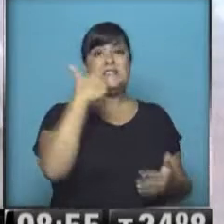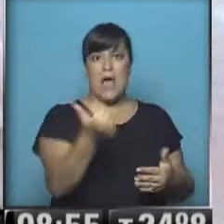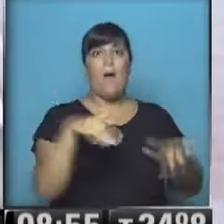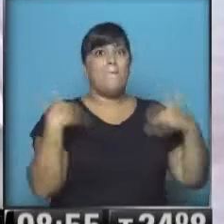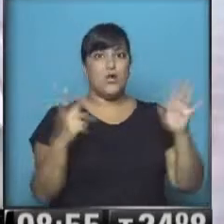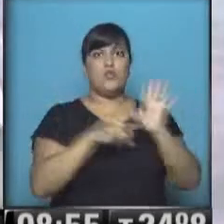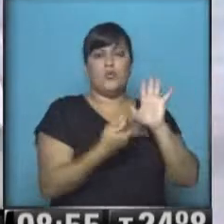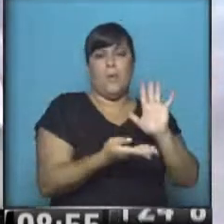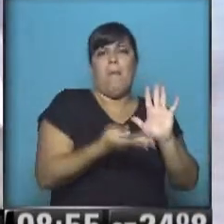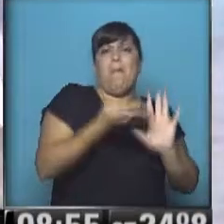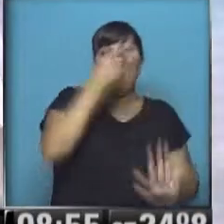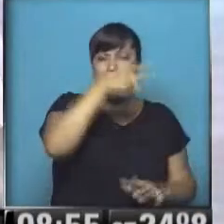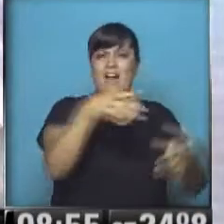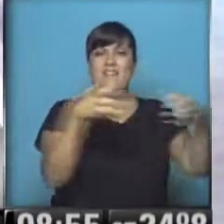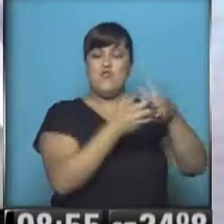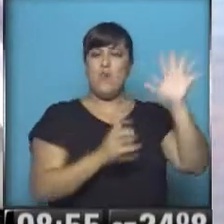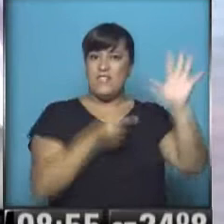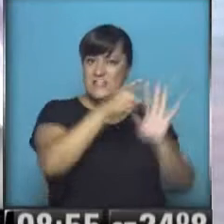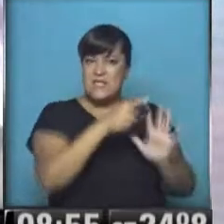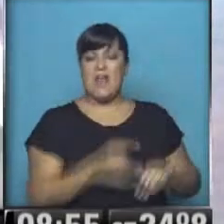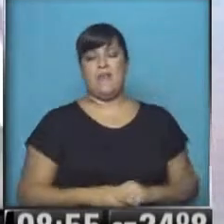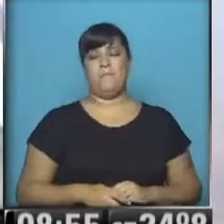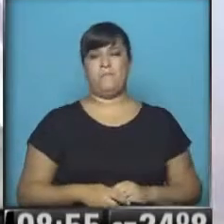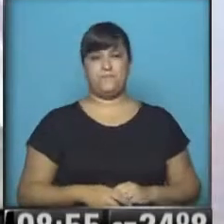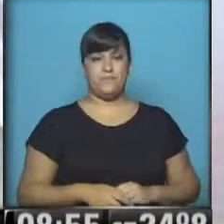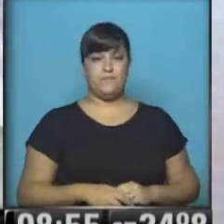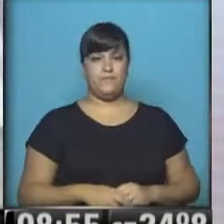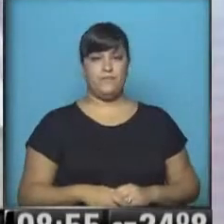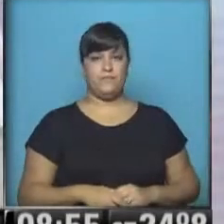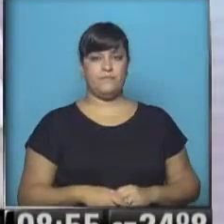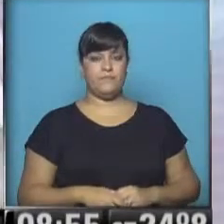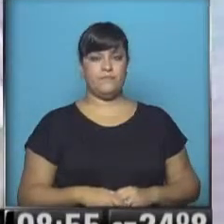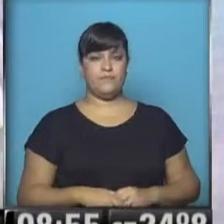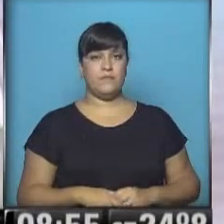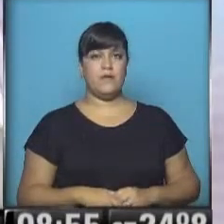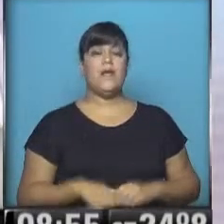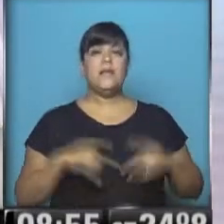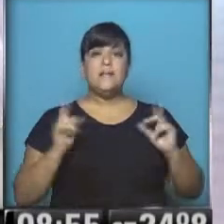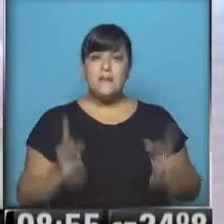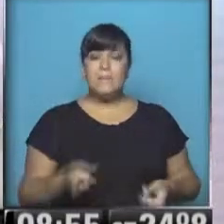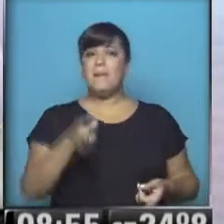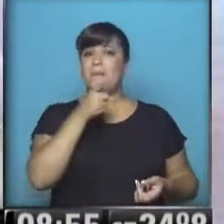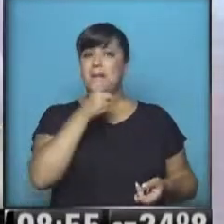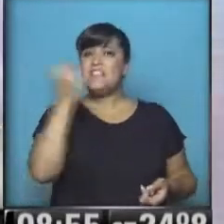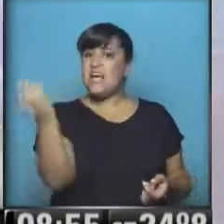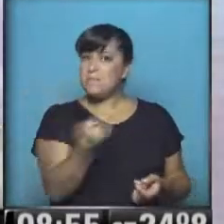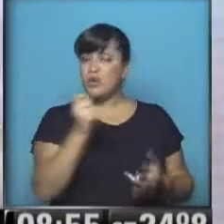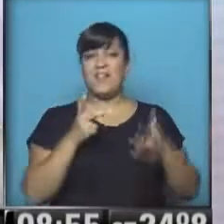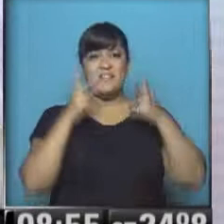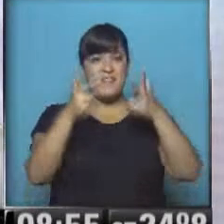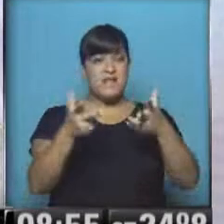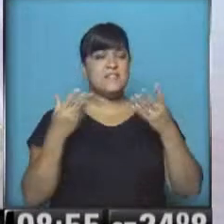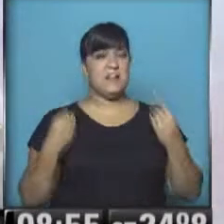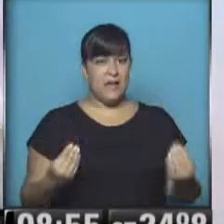sideral que tuvo respecto de las últimas elecciones no es cierto y lo que me parece también importante destacar es